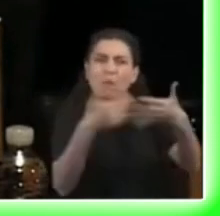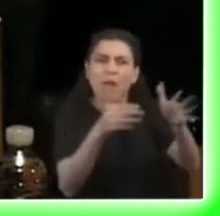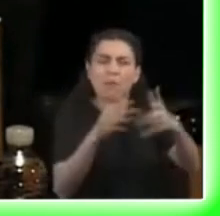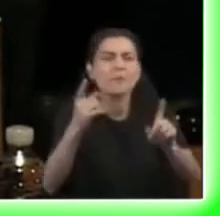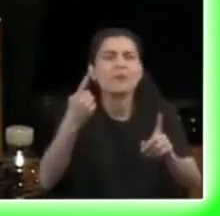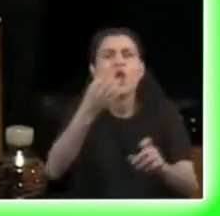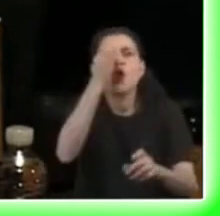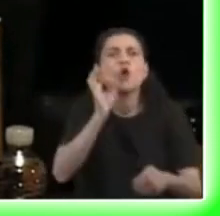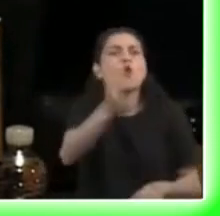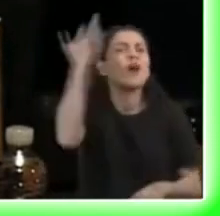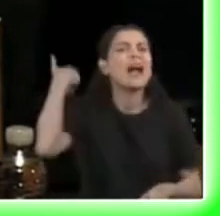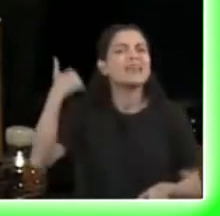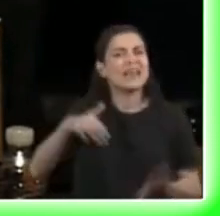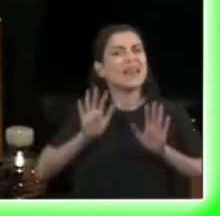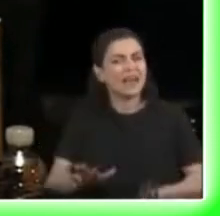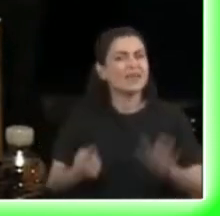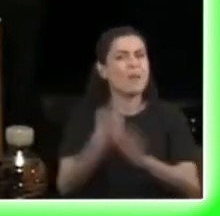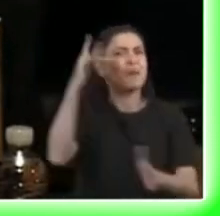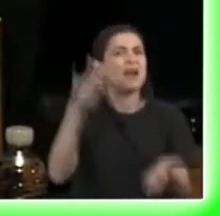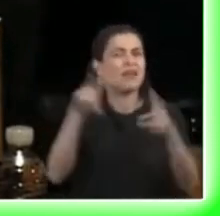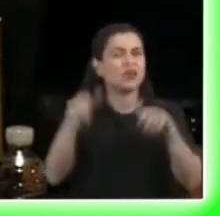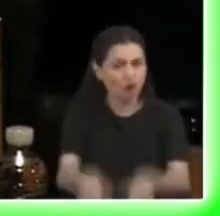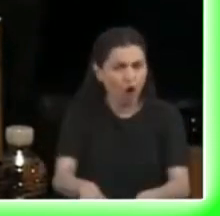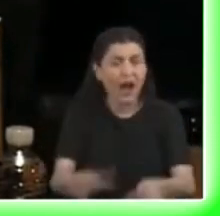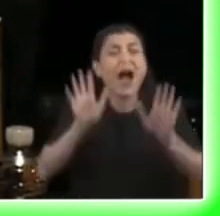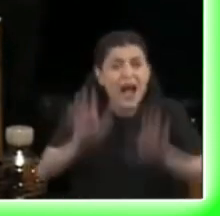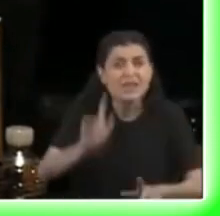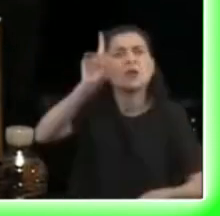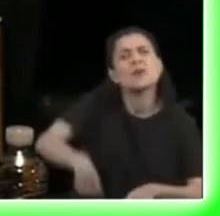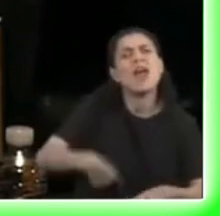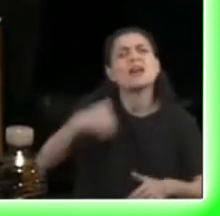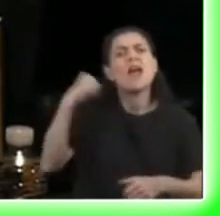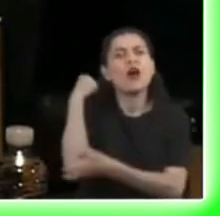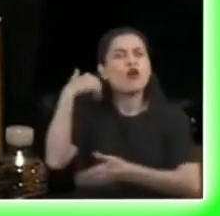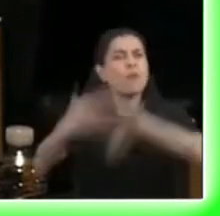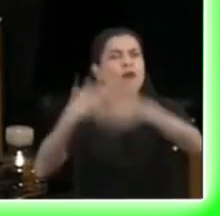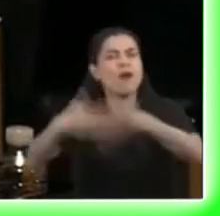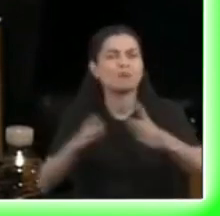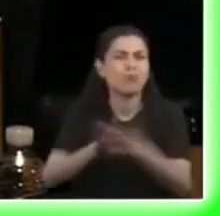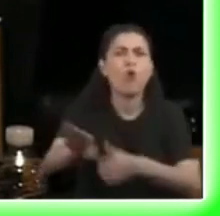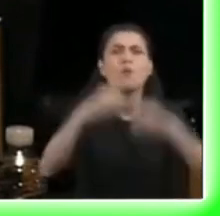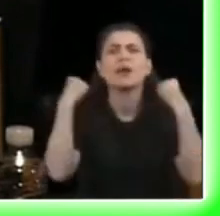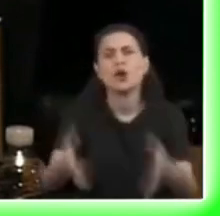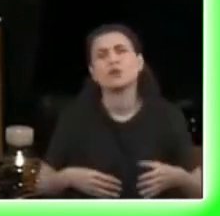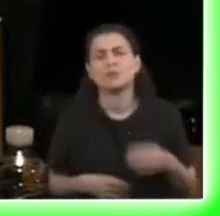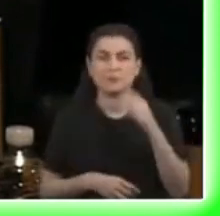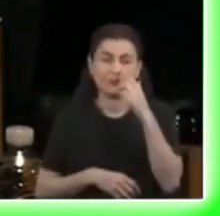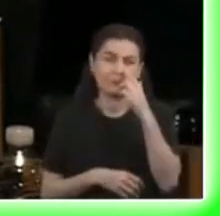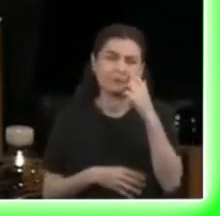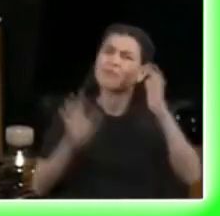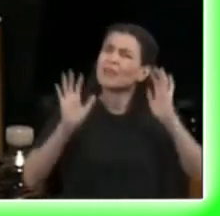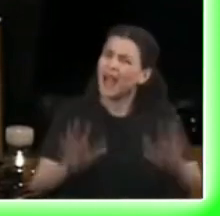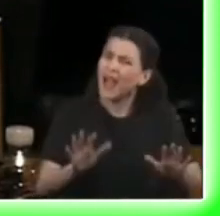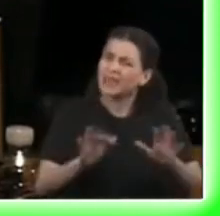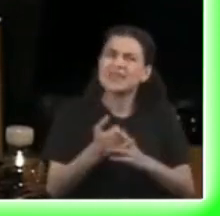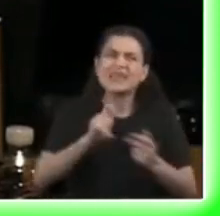sin las cuales no podría haber recuperación económica posible. En este sentido, quiero decirles que la reforma